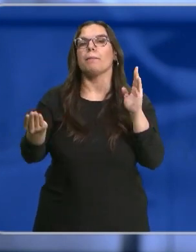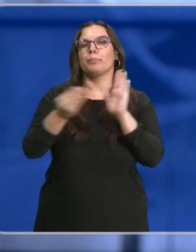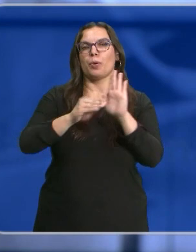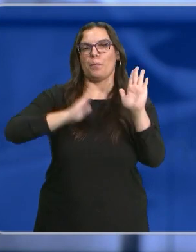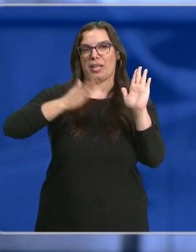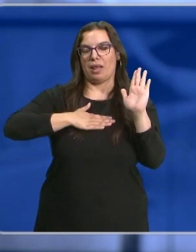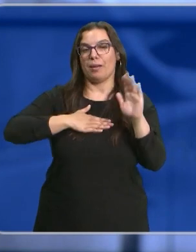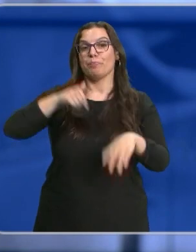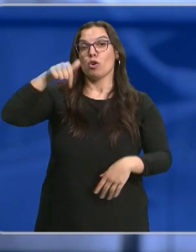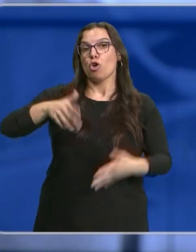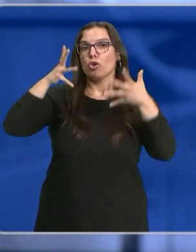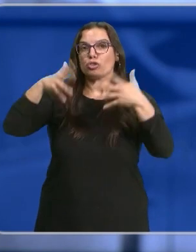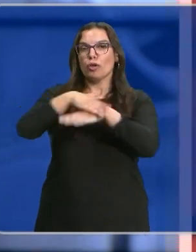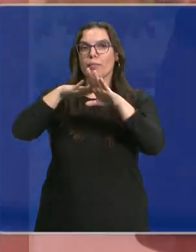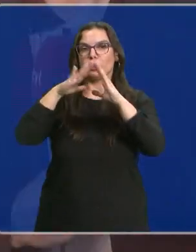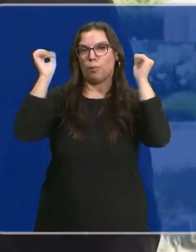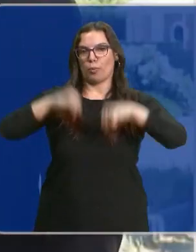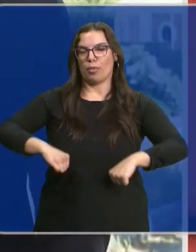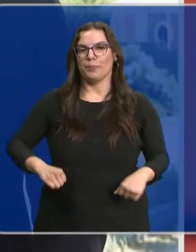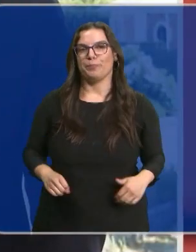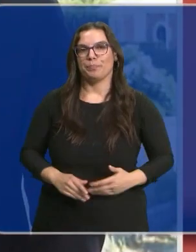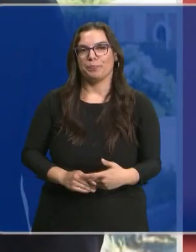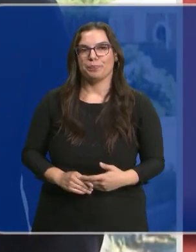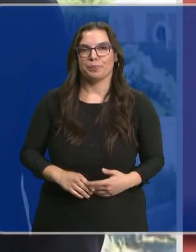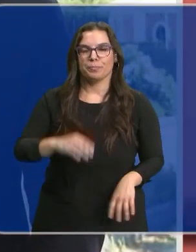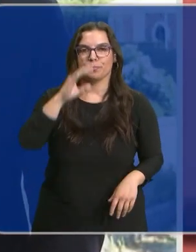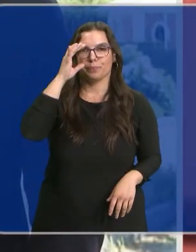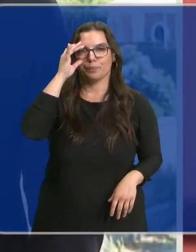mañana lo ha aprobado el Consejo de Ministros. Daniel de la Fuente.